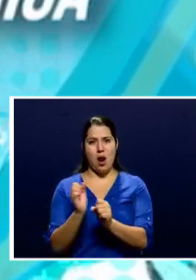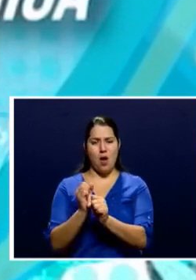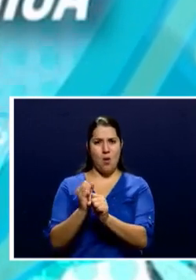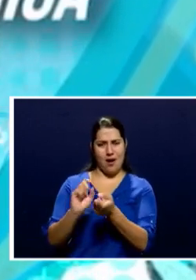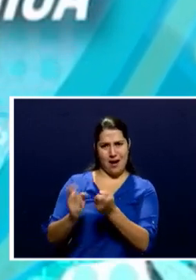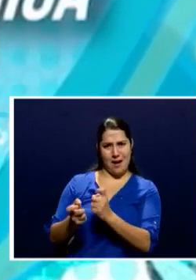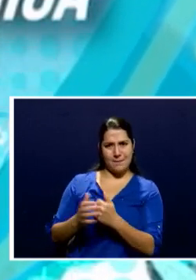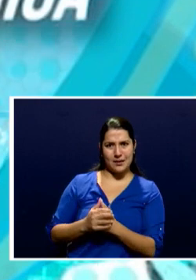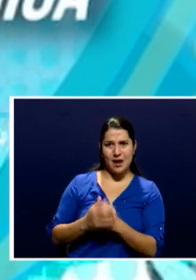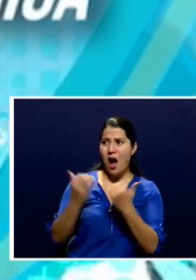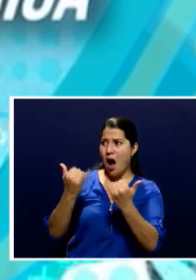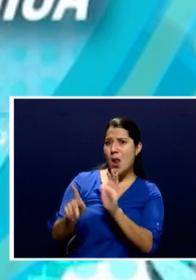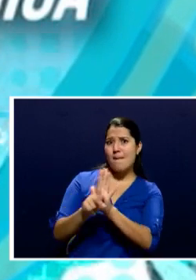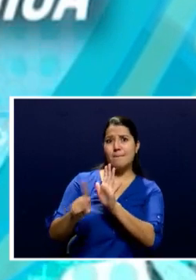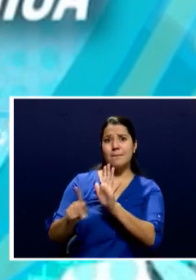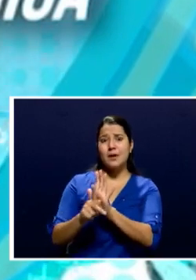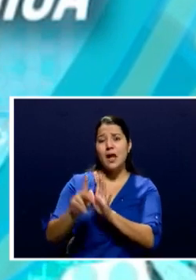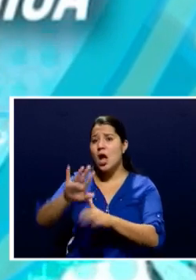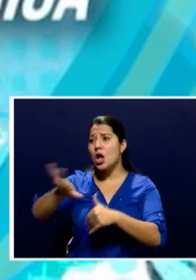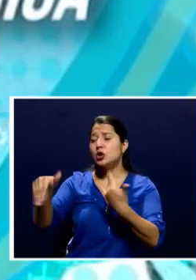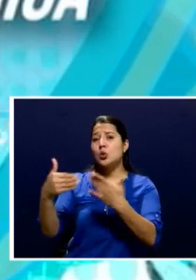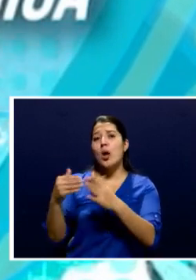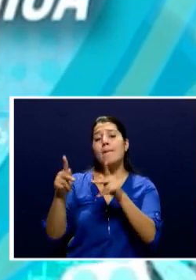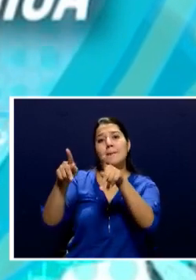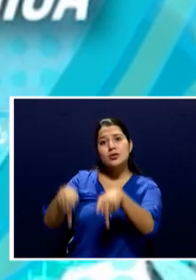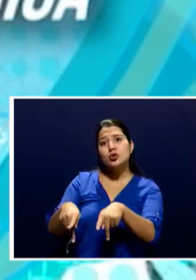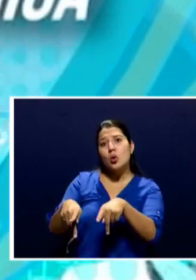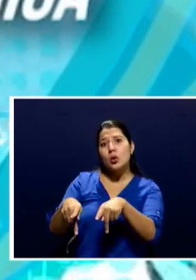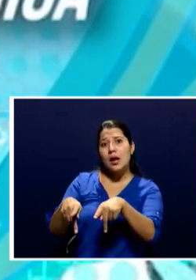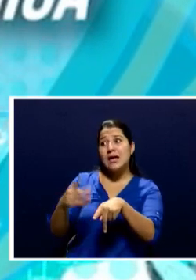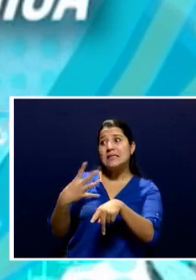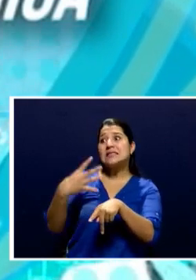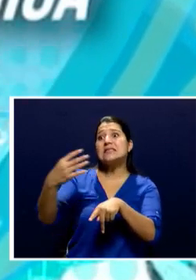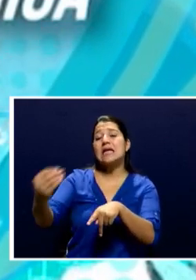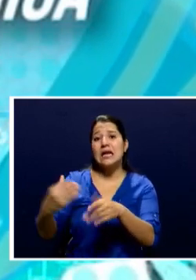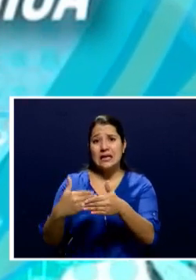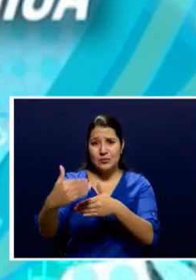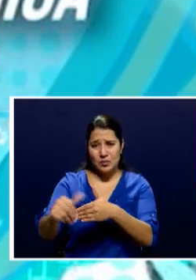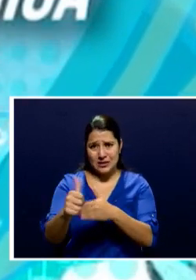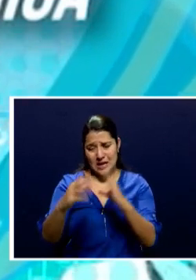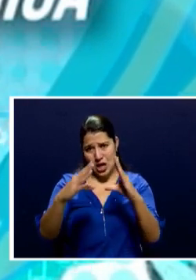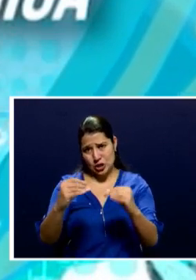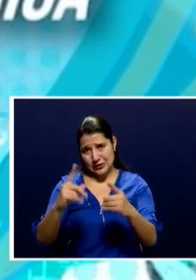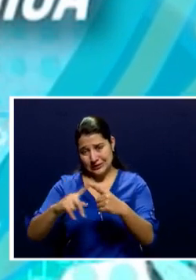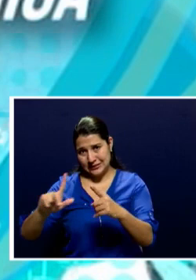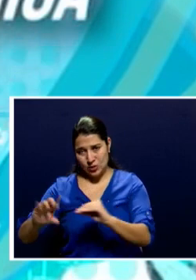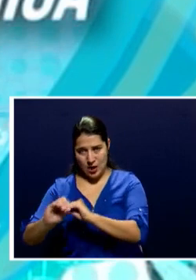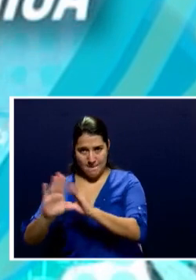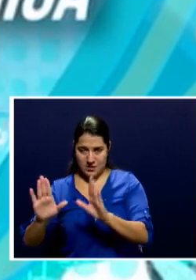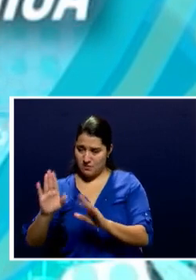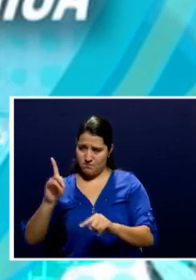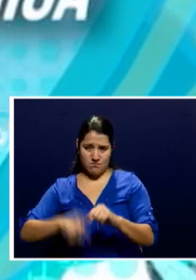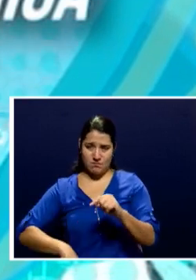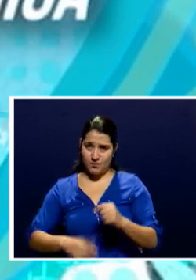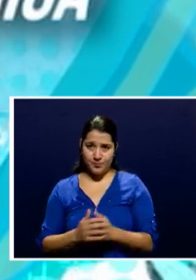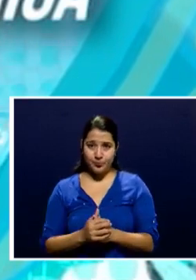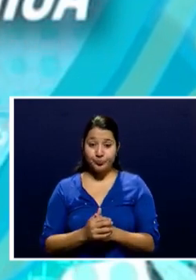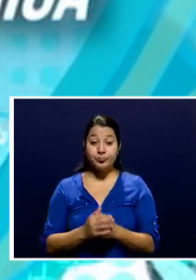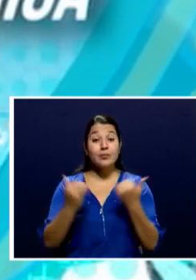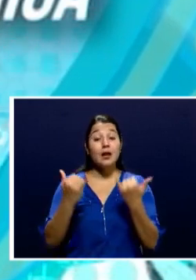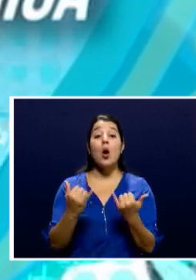es impedirle a toda persona permanecer en las calles públicas durante ese lapso. En el caso de la